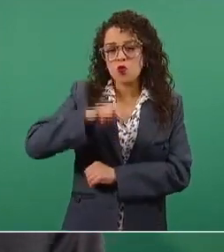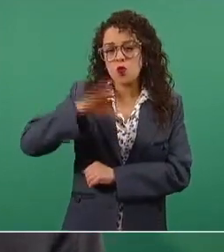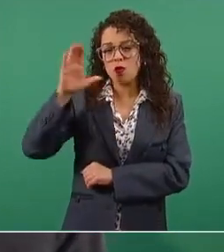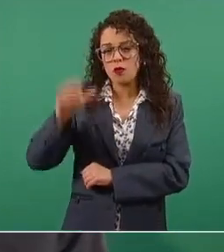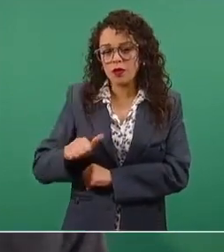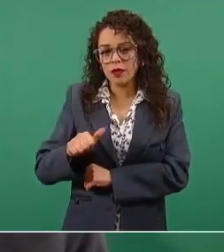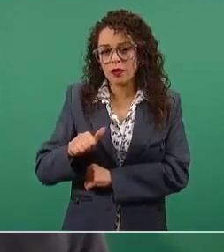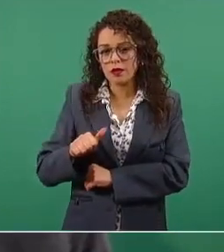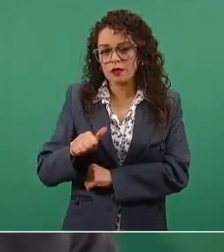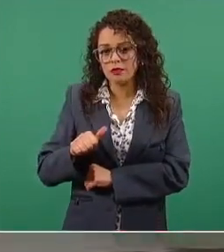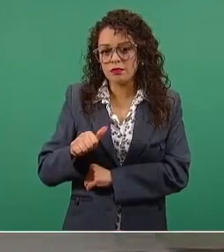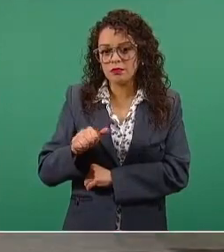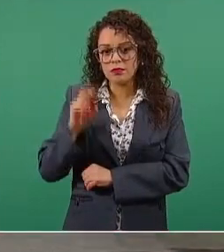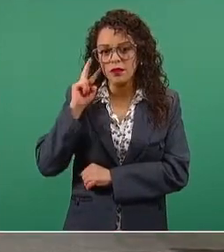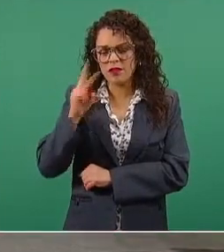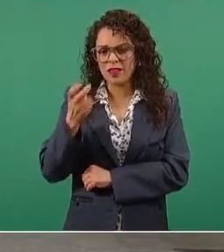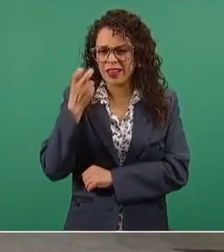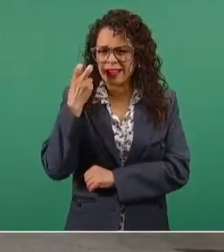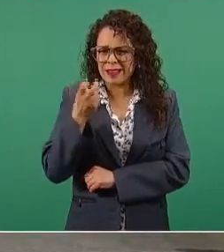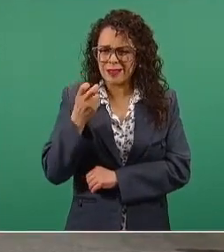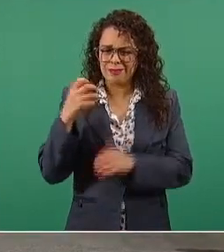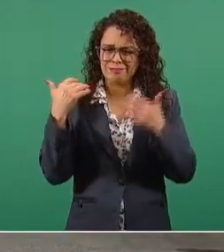de tal magnitud